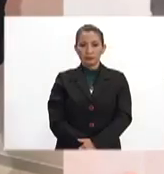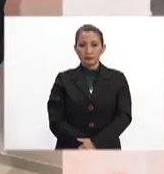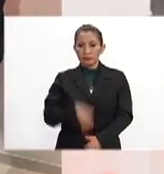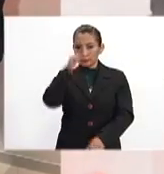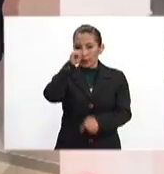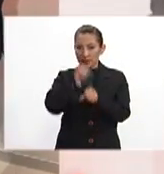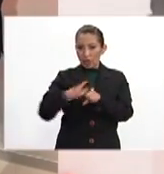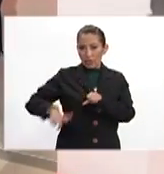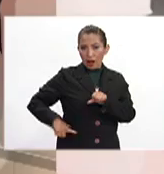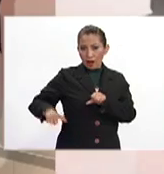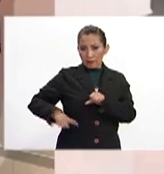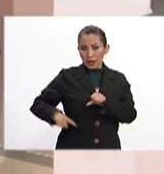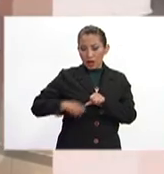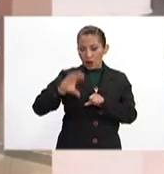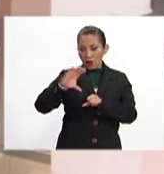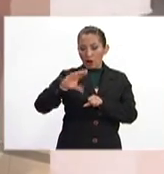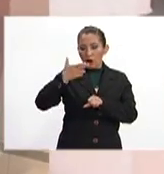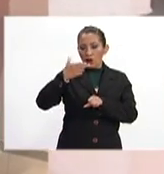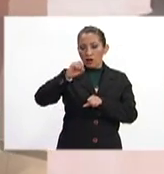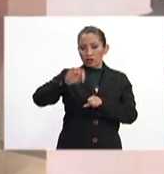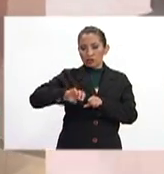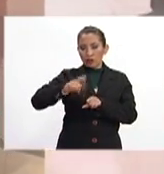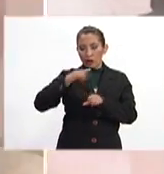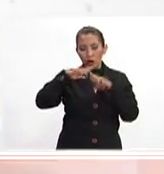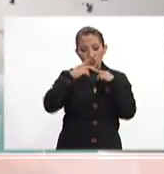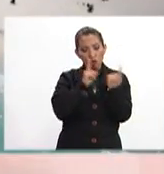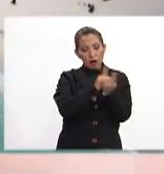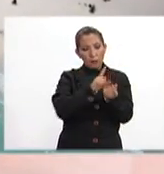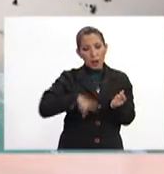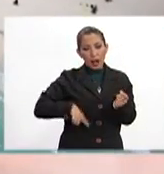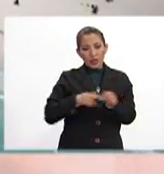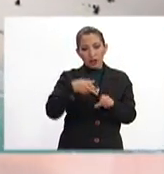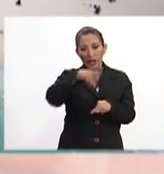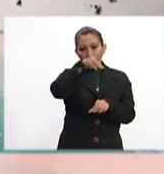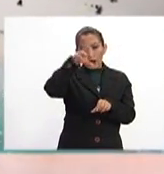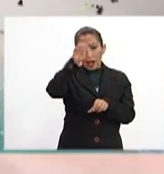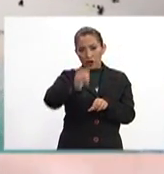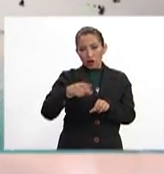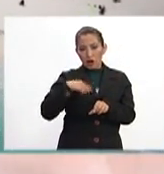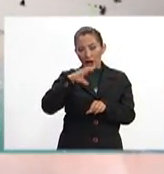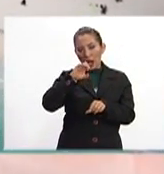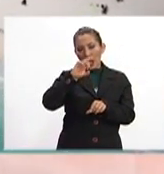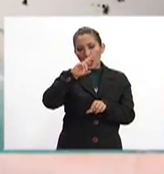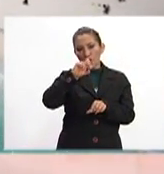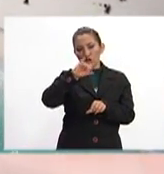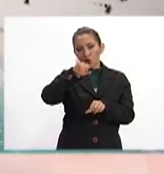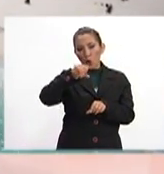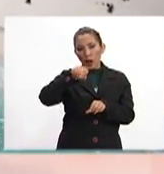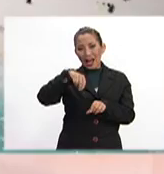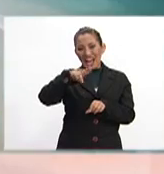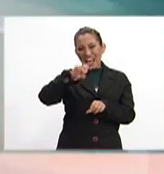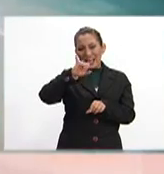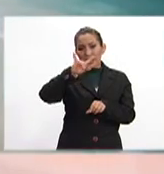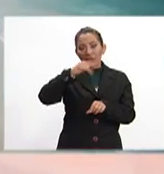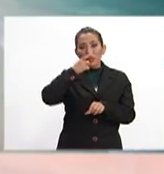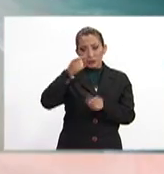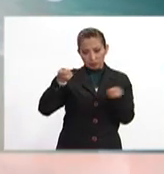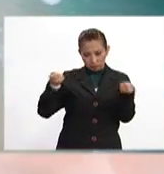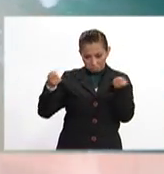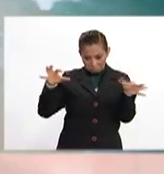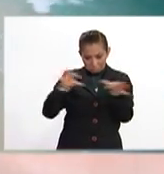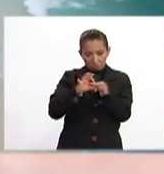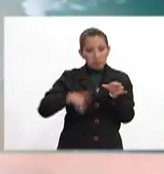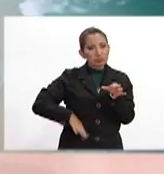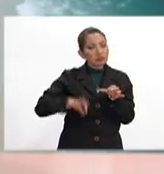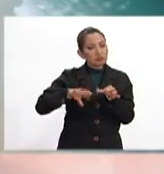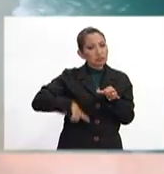El secretario de Gobernación, Miguel Ángel Osorio Chong, se reunió con el gobernador de Quintana Roo, Carlos Joaquín González, quien destacó la coordinación con el